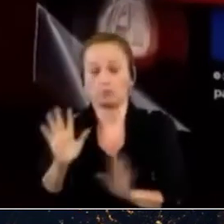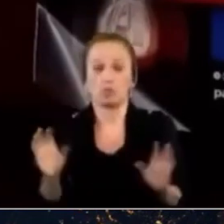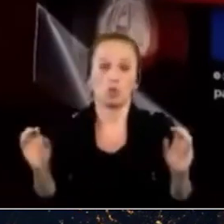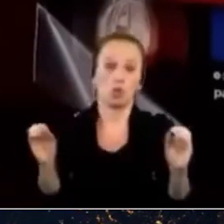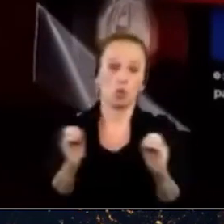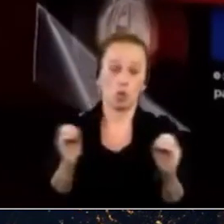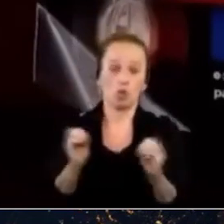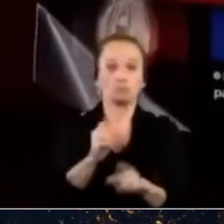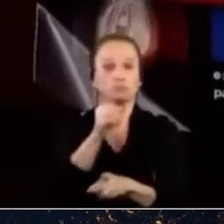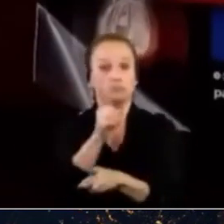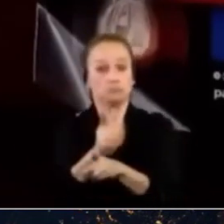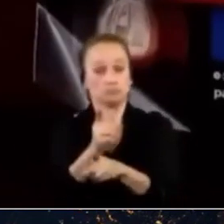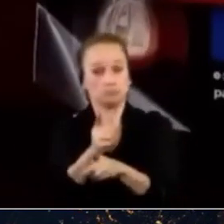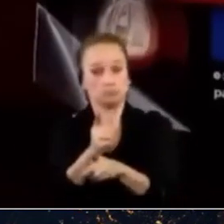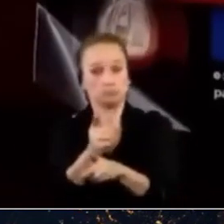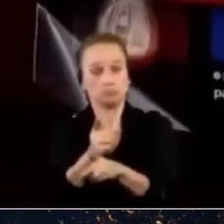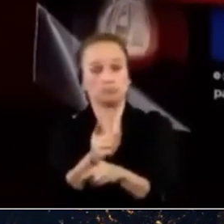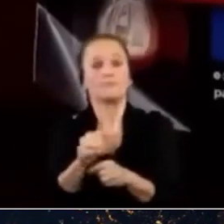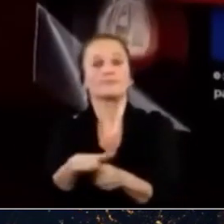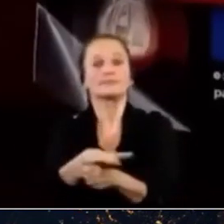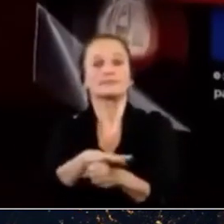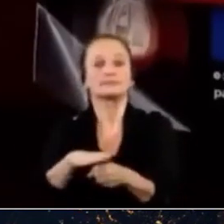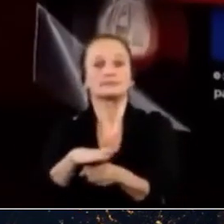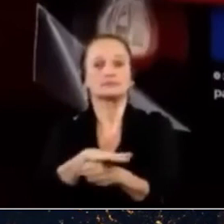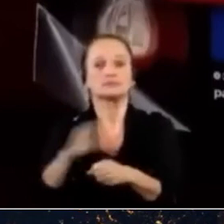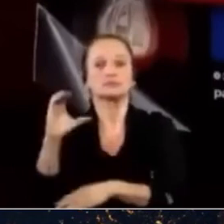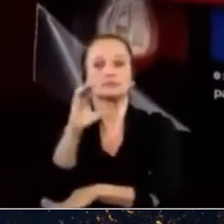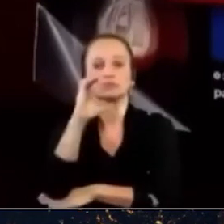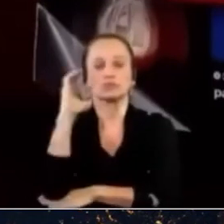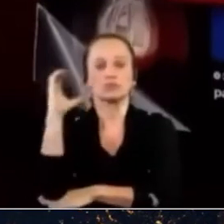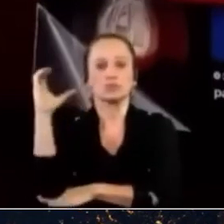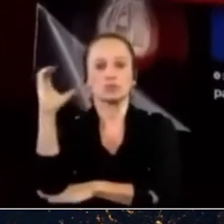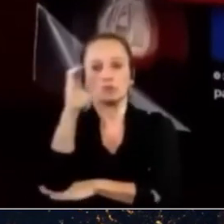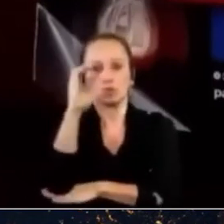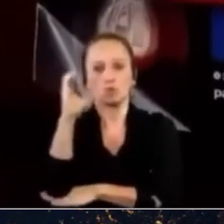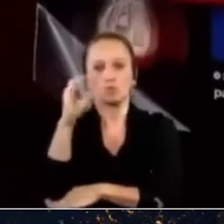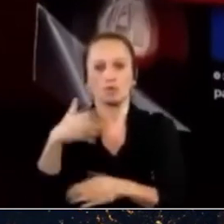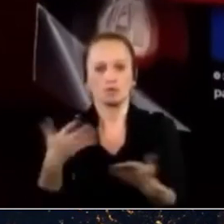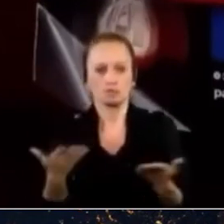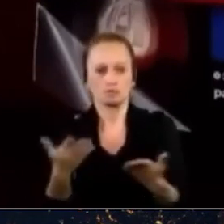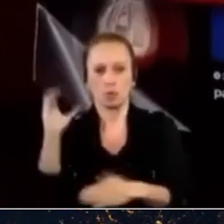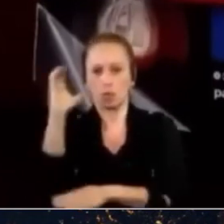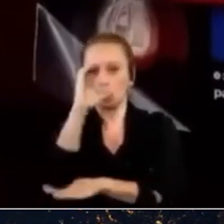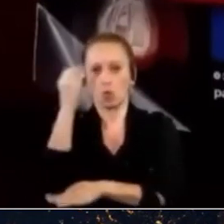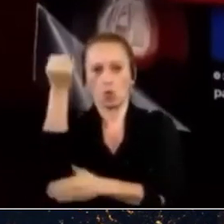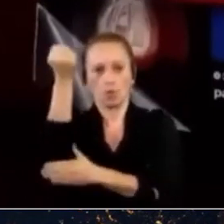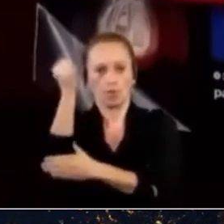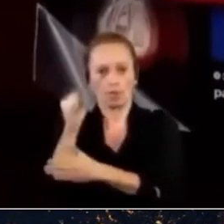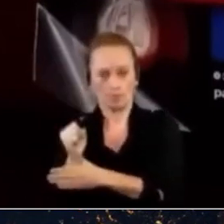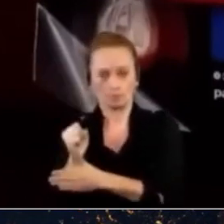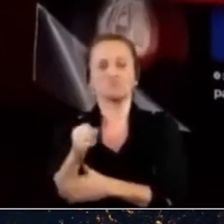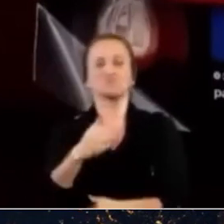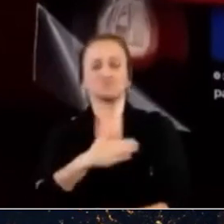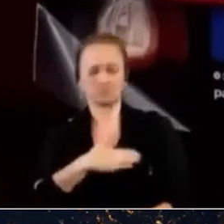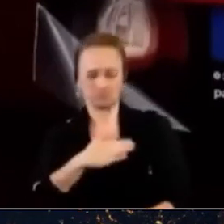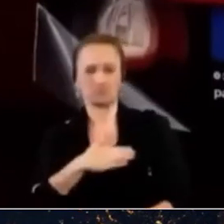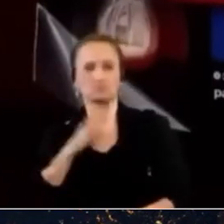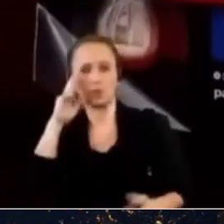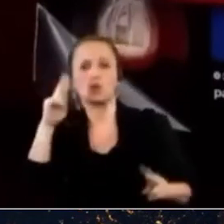es precisamente lo que está sucediendo hoy. Estamos perdiendo el país. Yo conozco